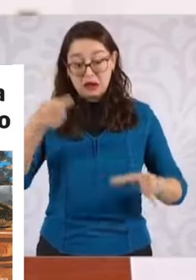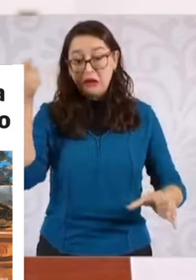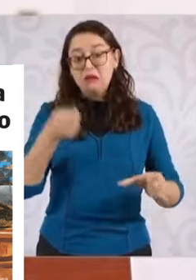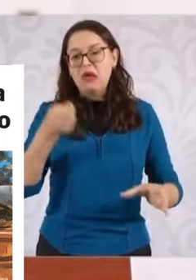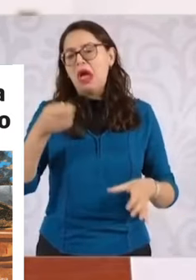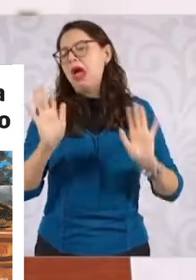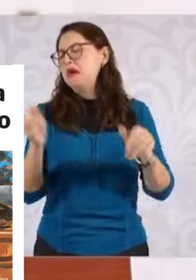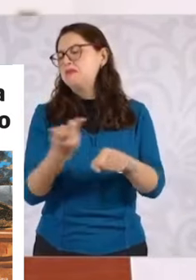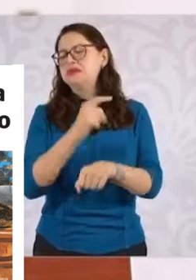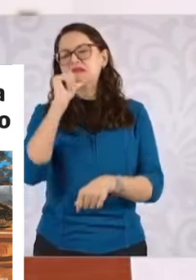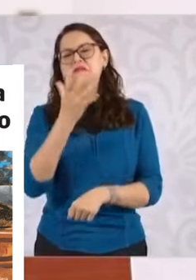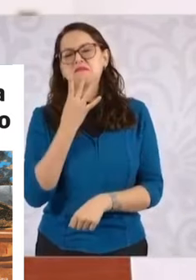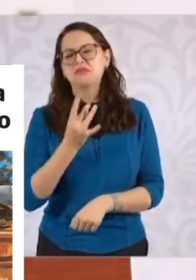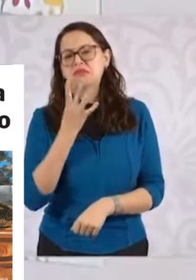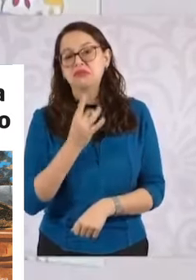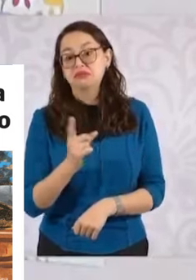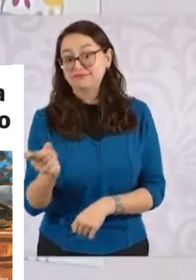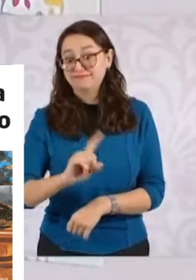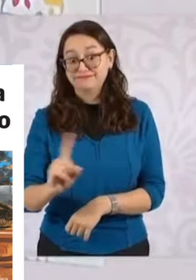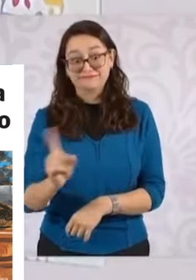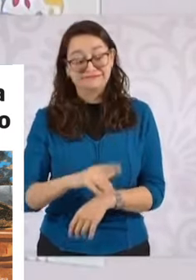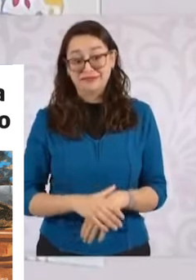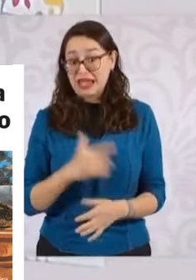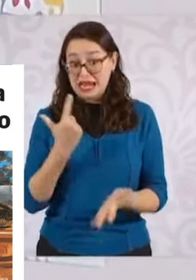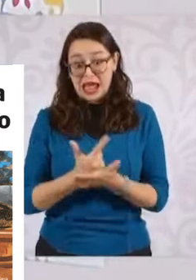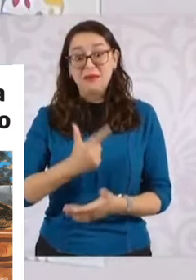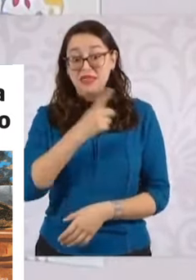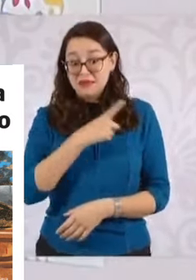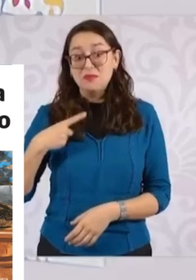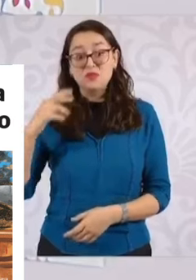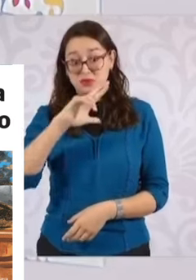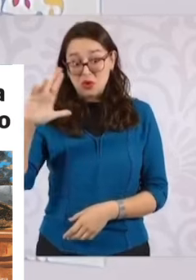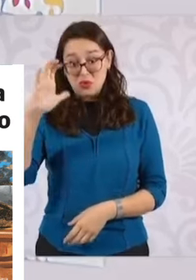ese periodo, la degradación a la cual se llegó.